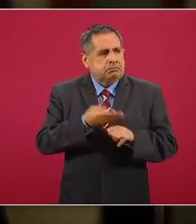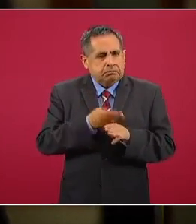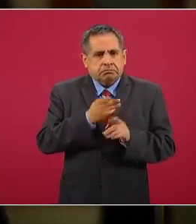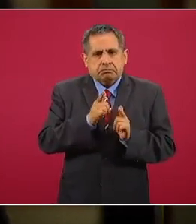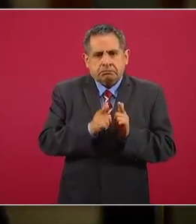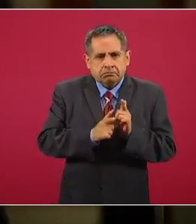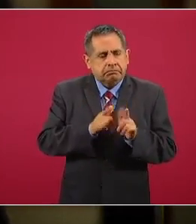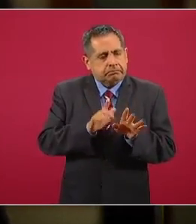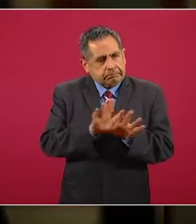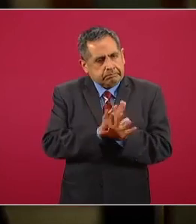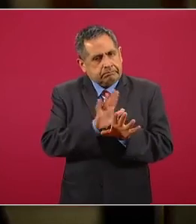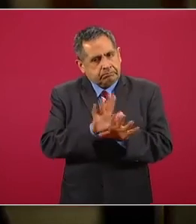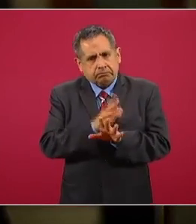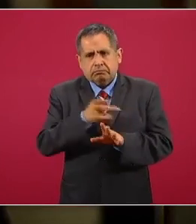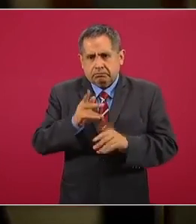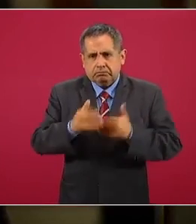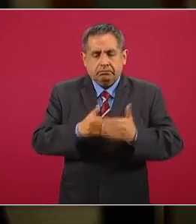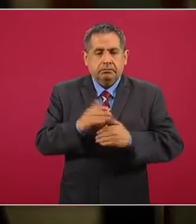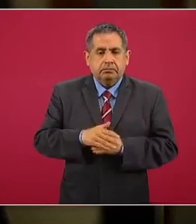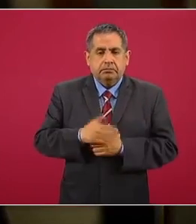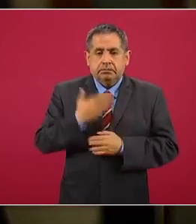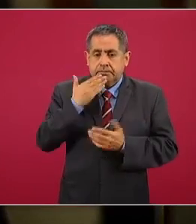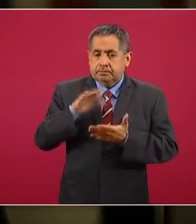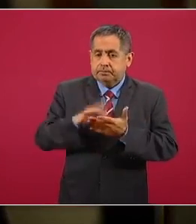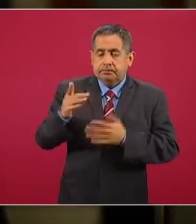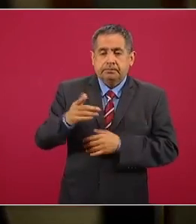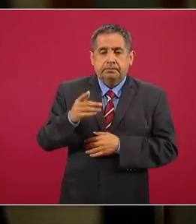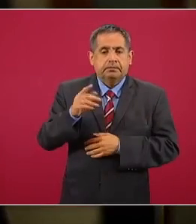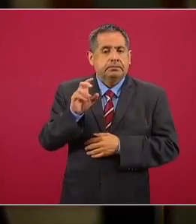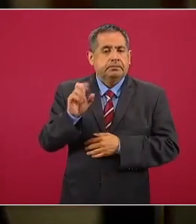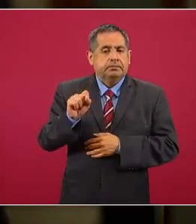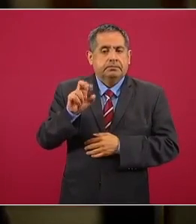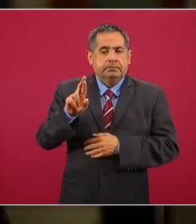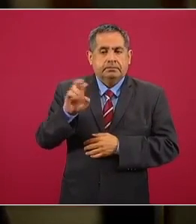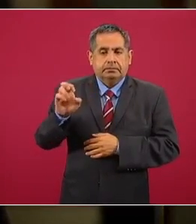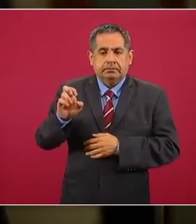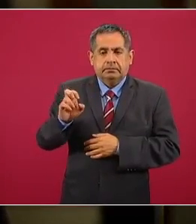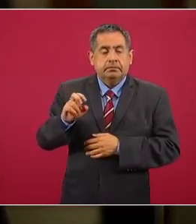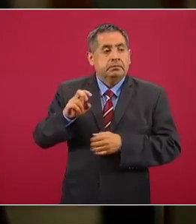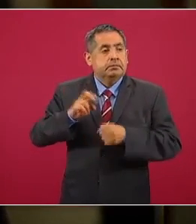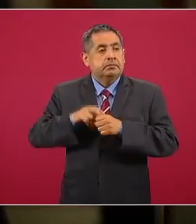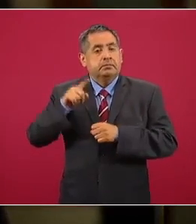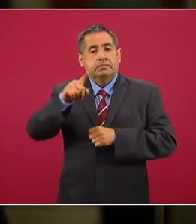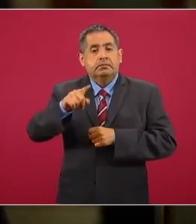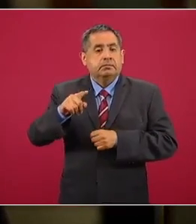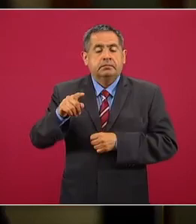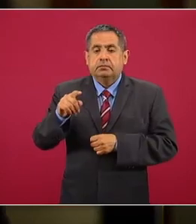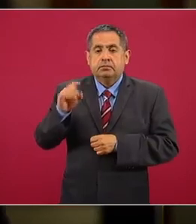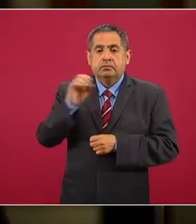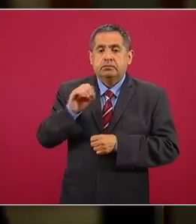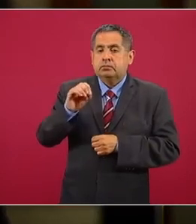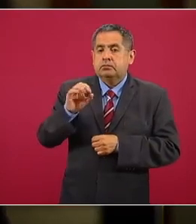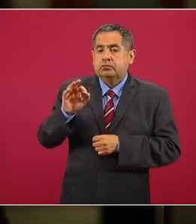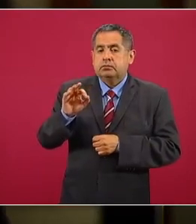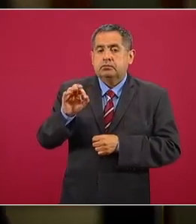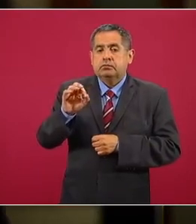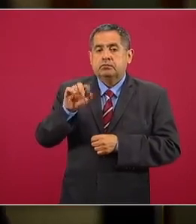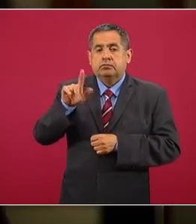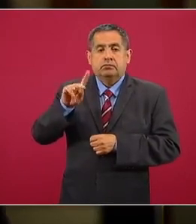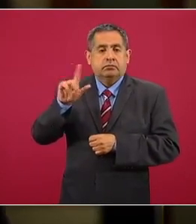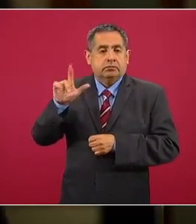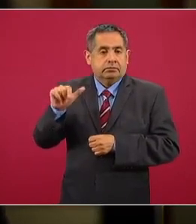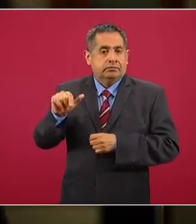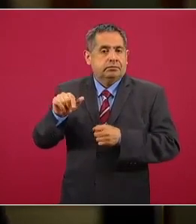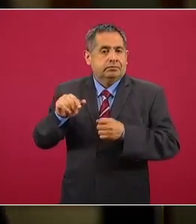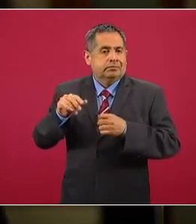Quiero agradecer a las relaciones exteriores que en Orlando, Florida, realizan este 7 de